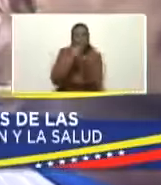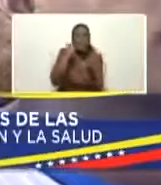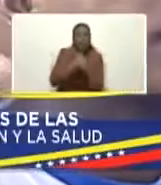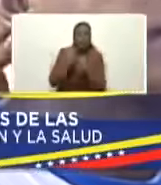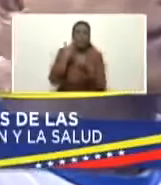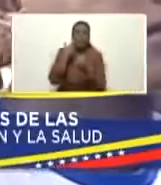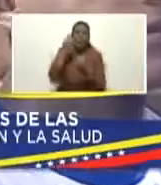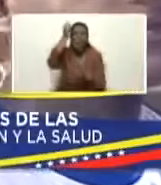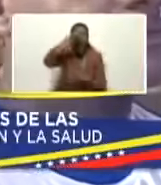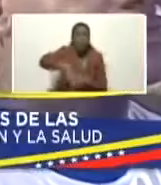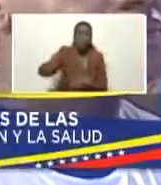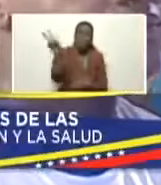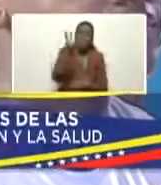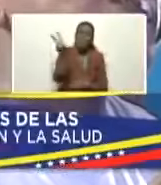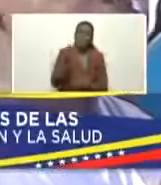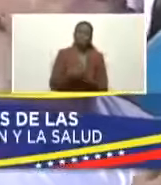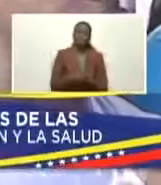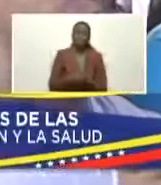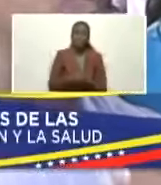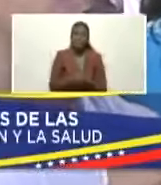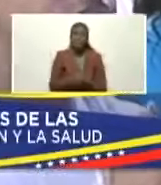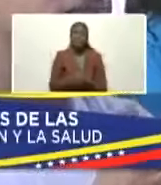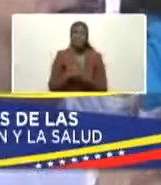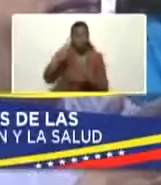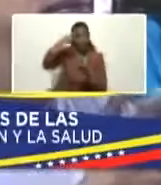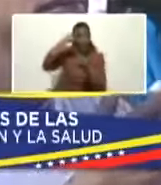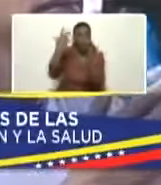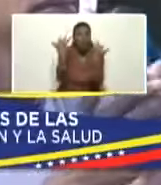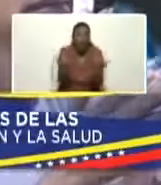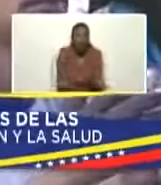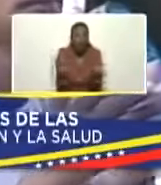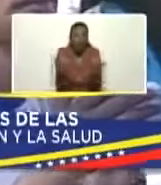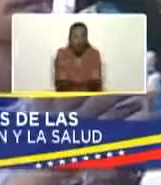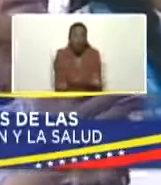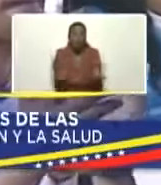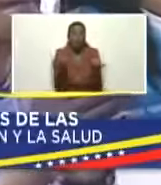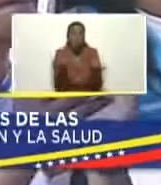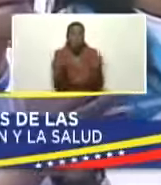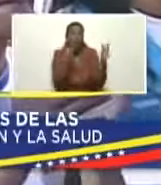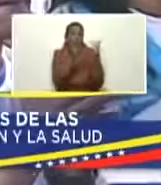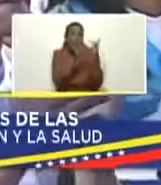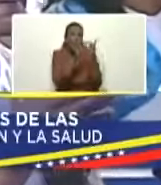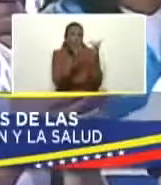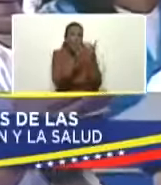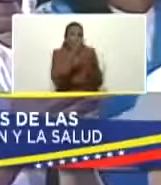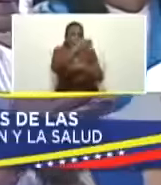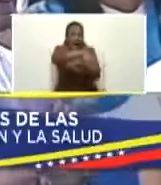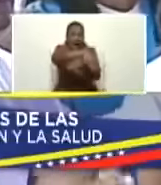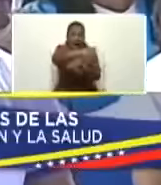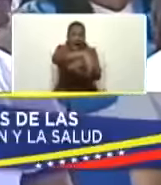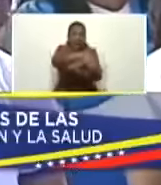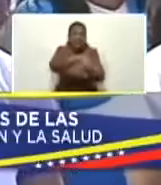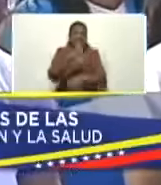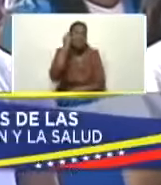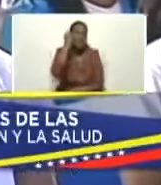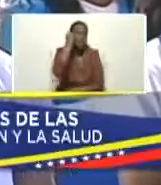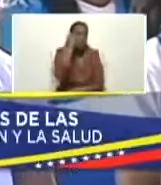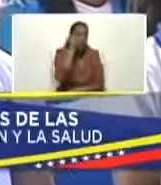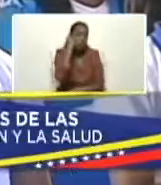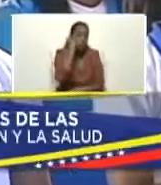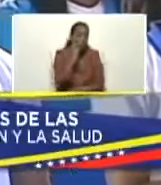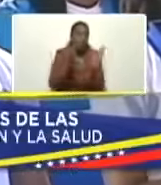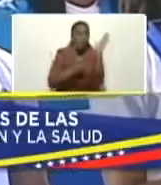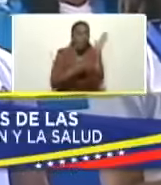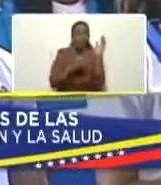para nuestro país. Por eso vamos a entregar en la calle Sucre,